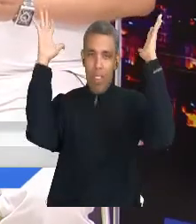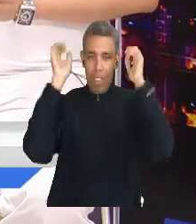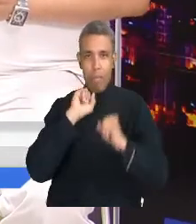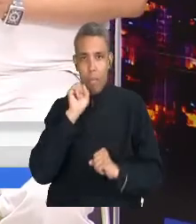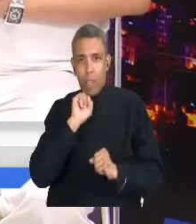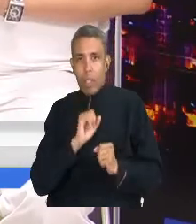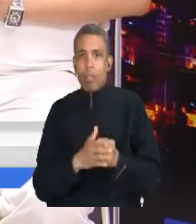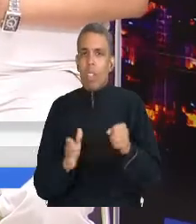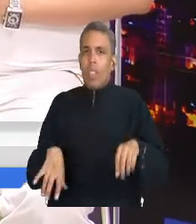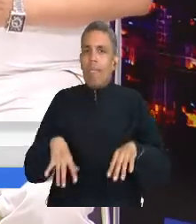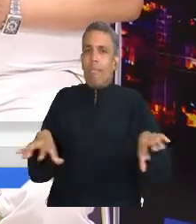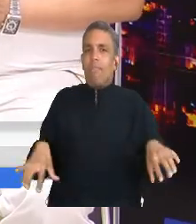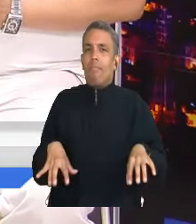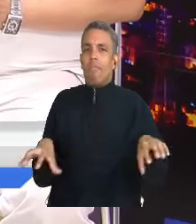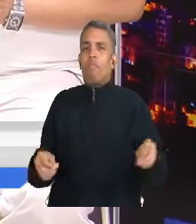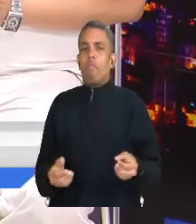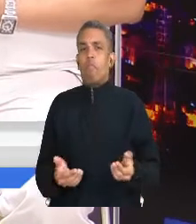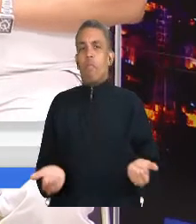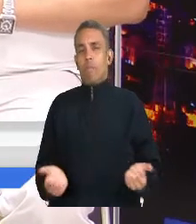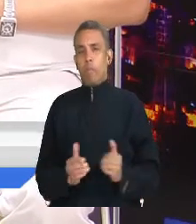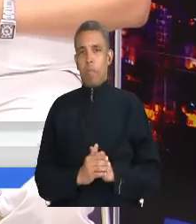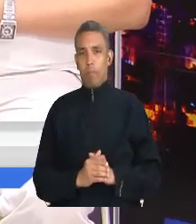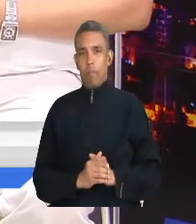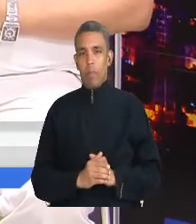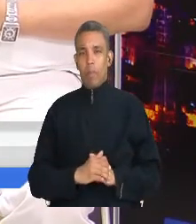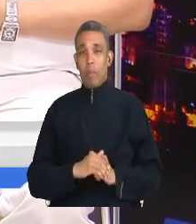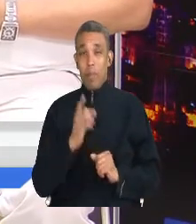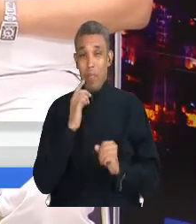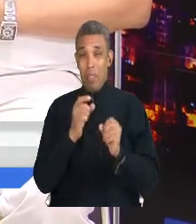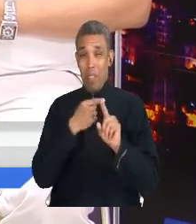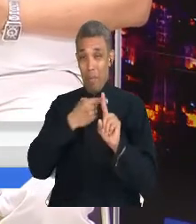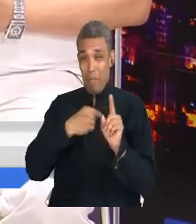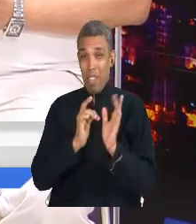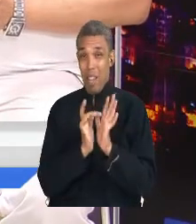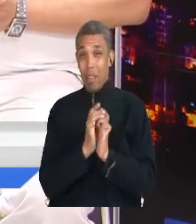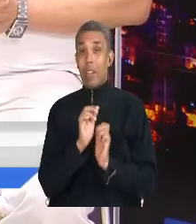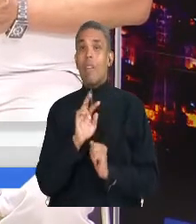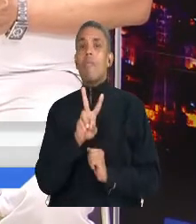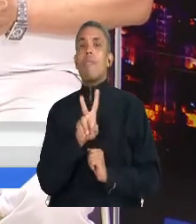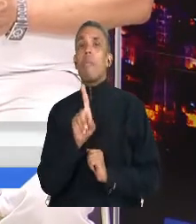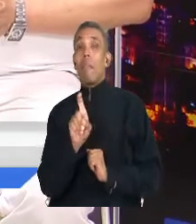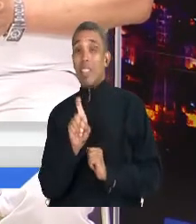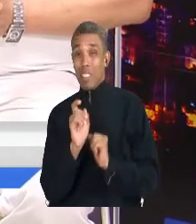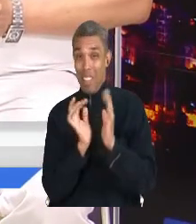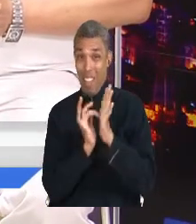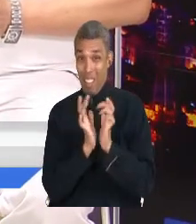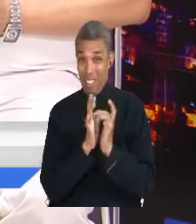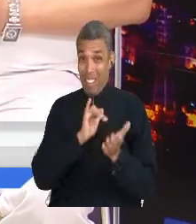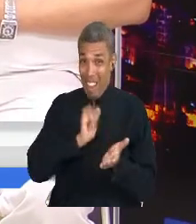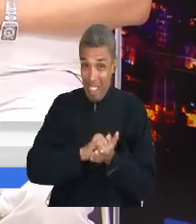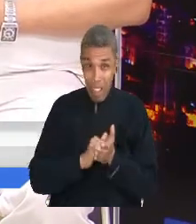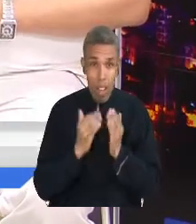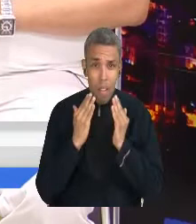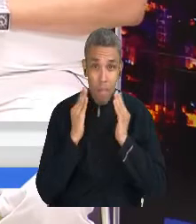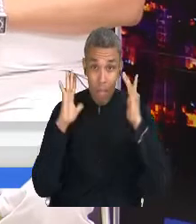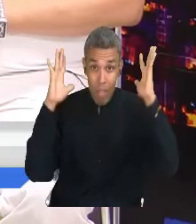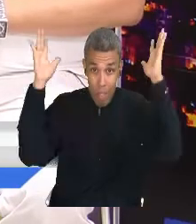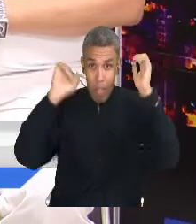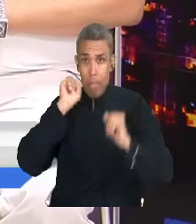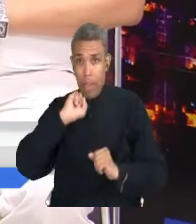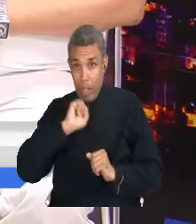programación desde el día 26 de abril, que es el día del aniversario de Barranca Bermeja, donde después del desfile cívico-militar